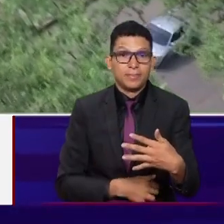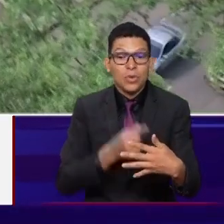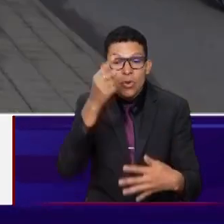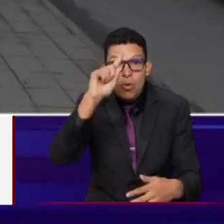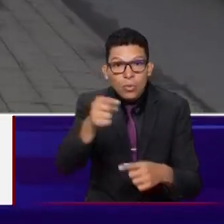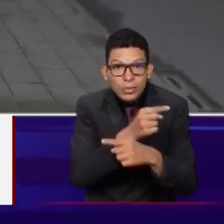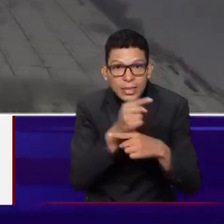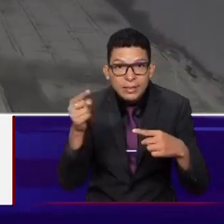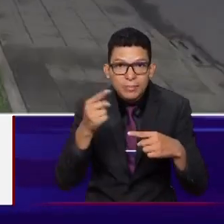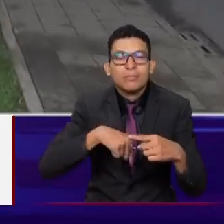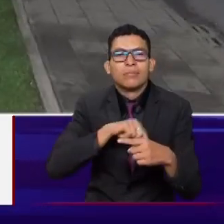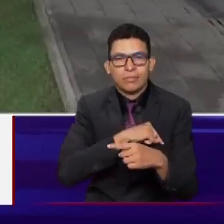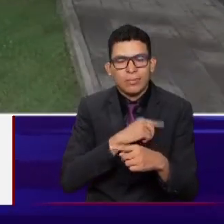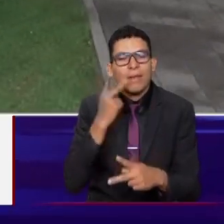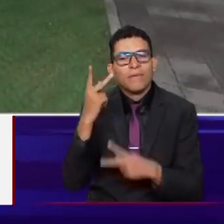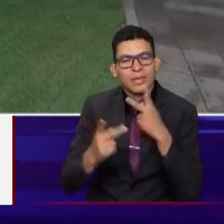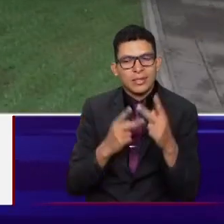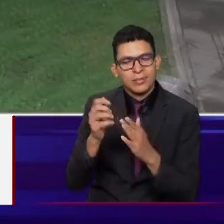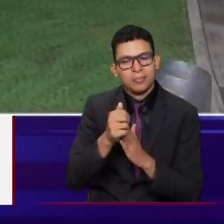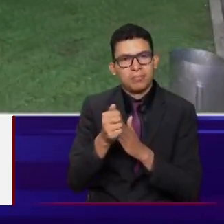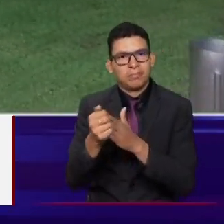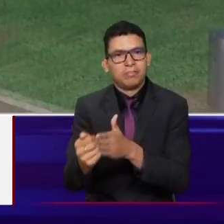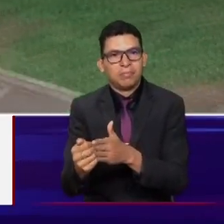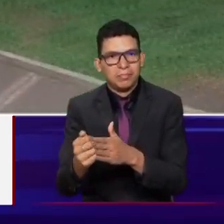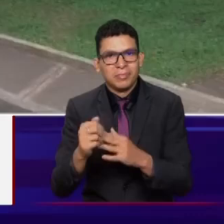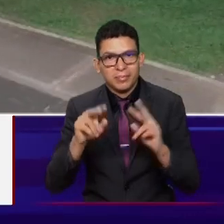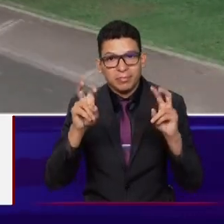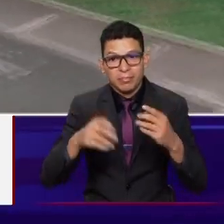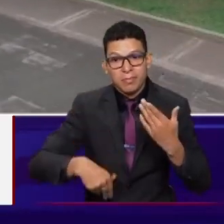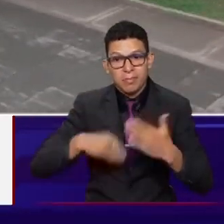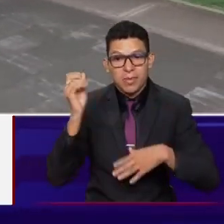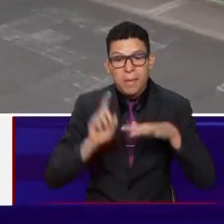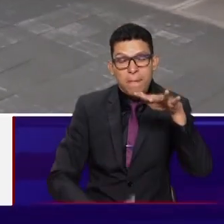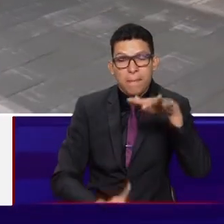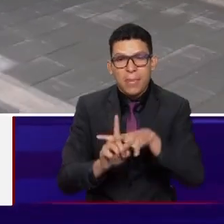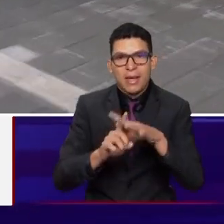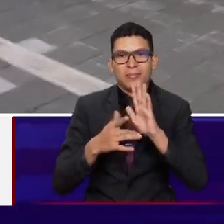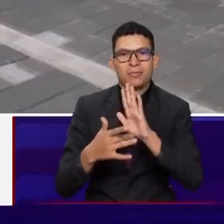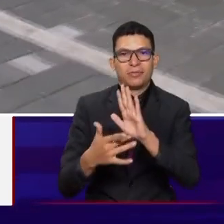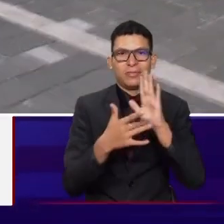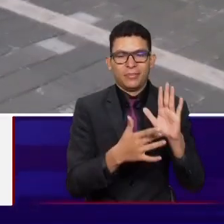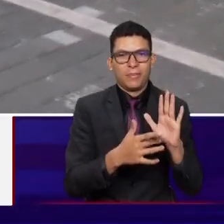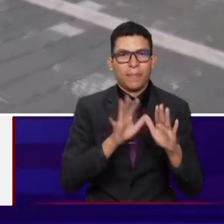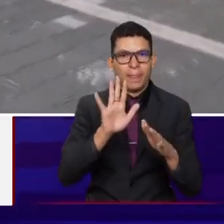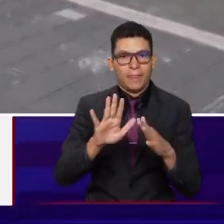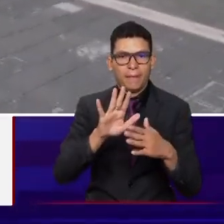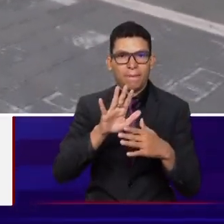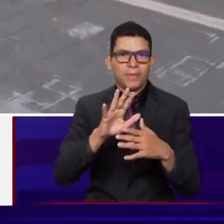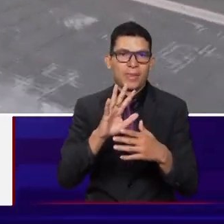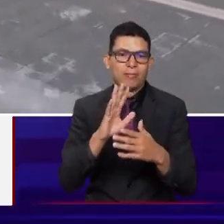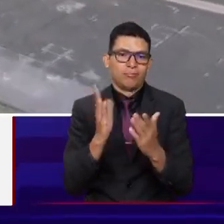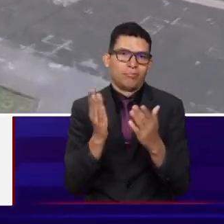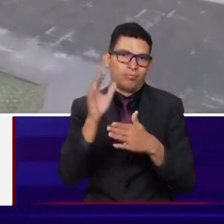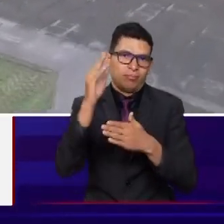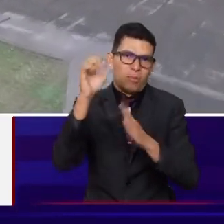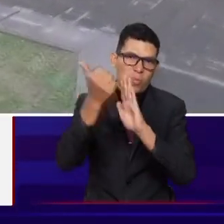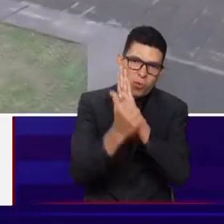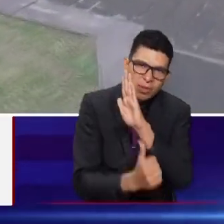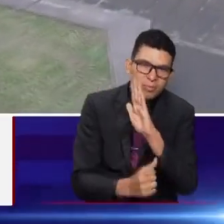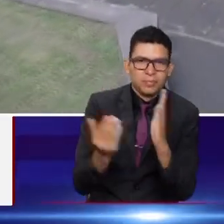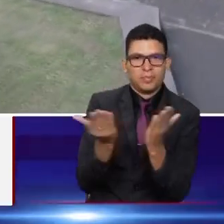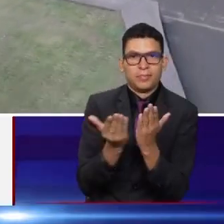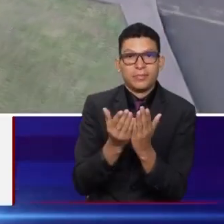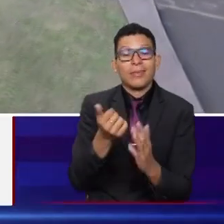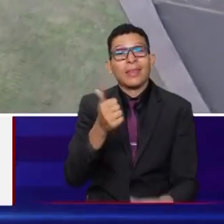próxima semana vamos a tener visita guiada en el marco de la inauguración de las exposiciones como parte de la programación educativa. También el